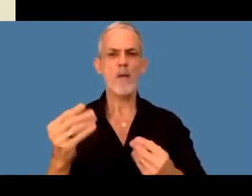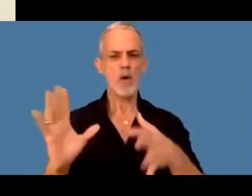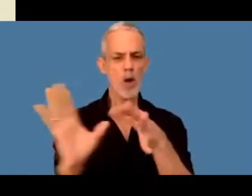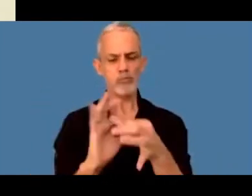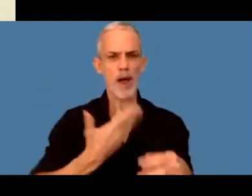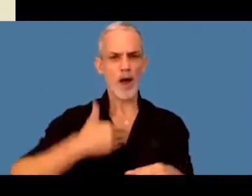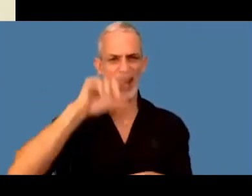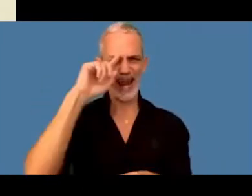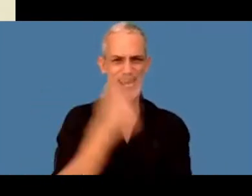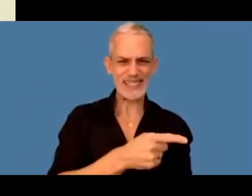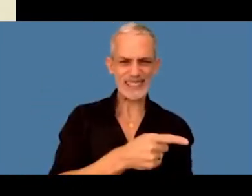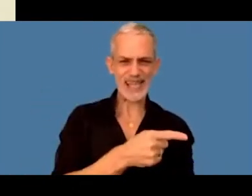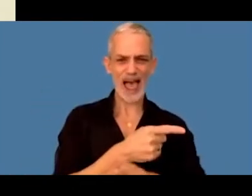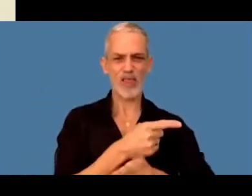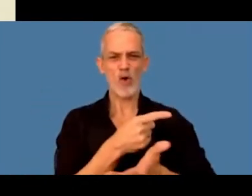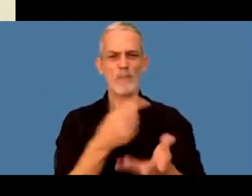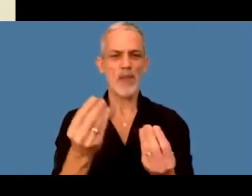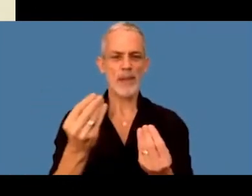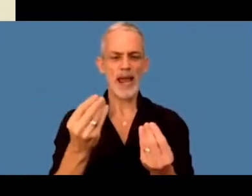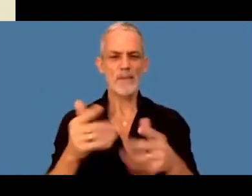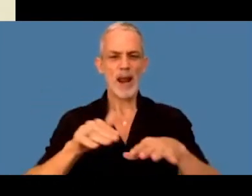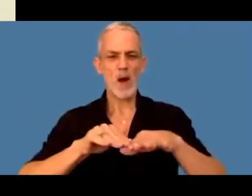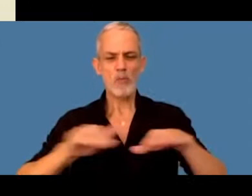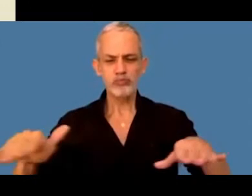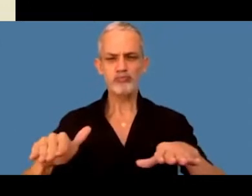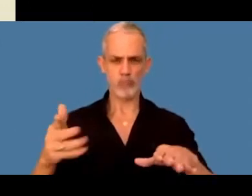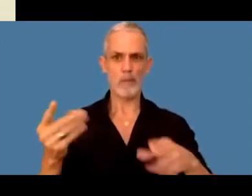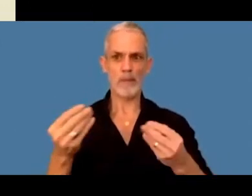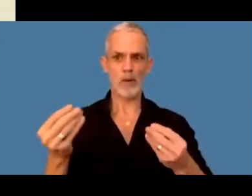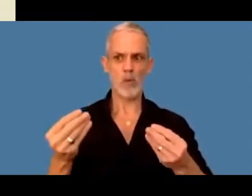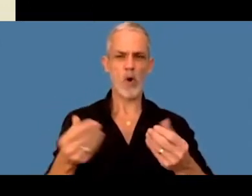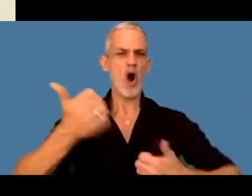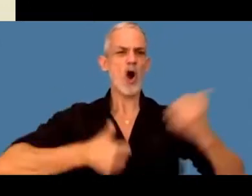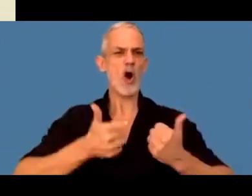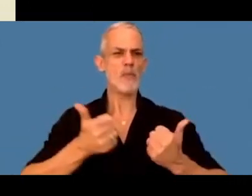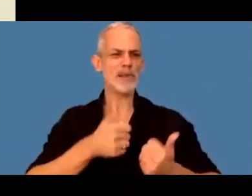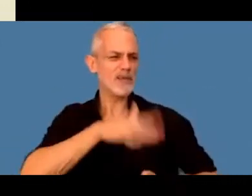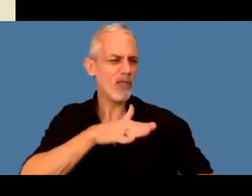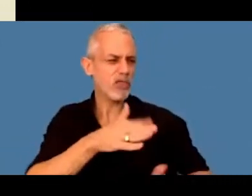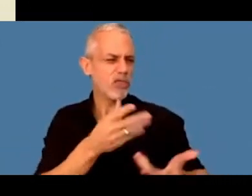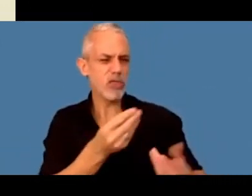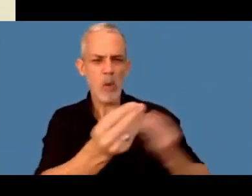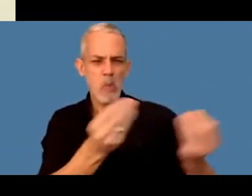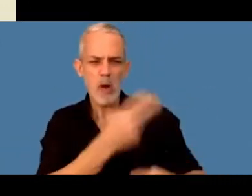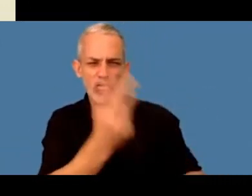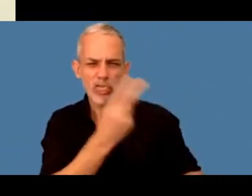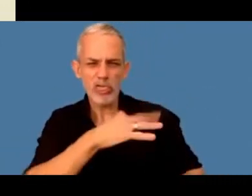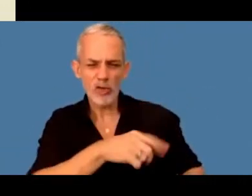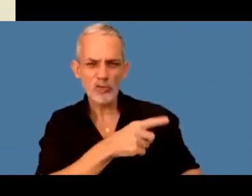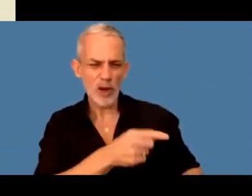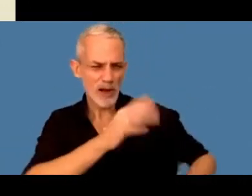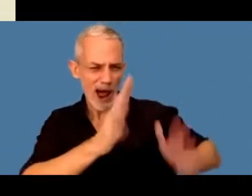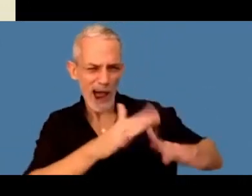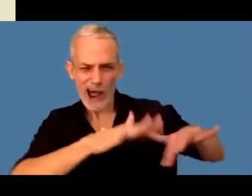para terminar con los nichos de trata de personas que generan competencia desleal, amén de la atrocidad que eso es